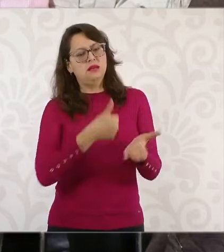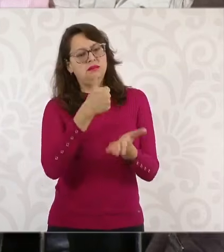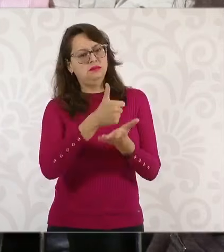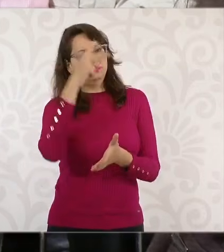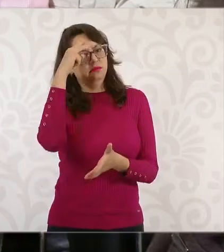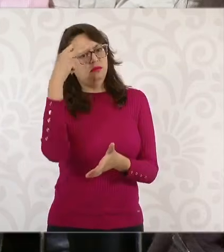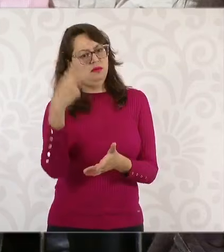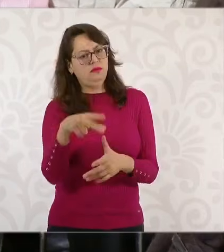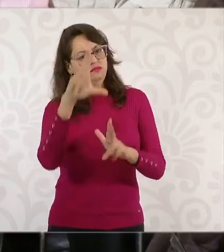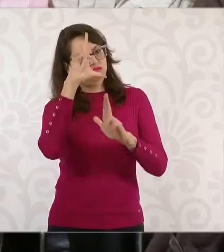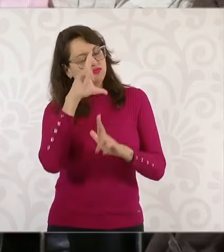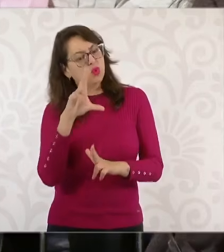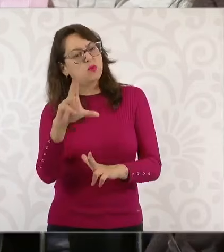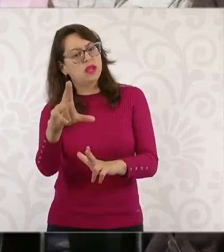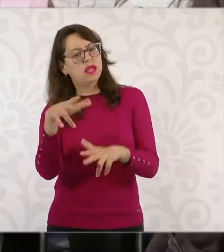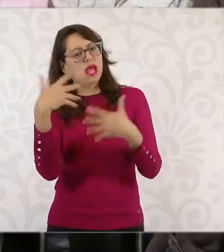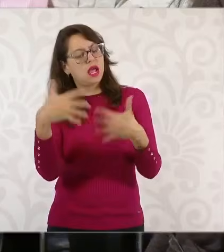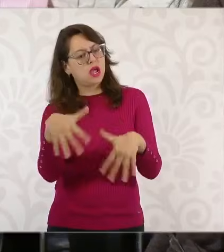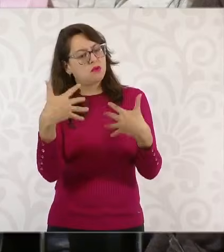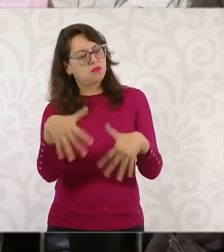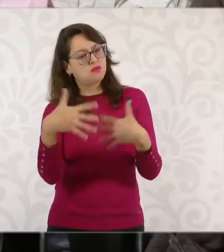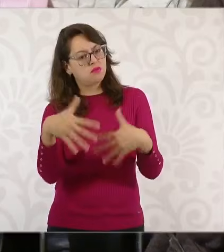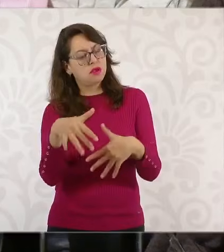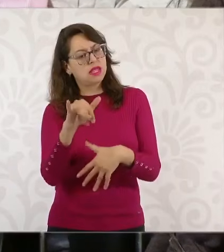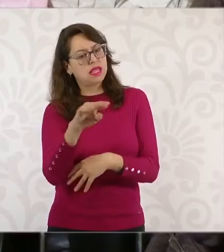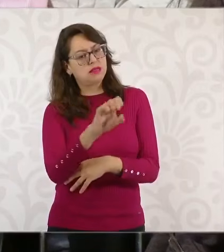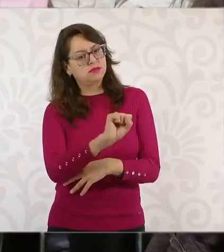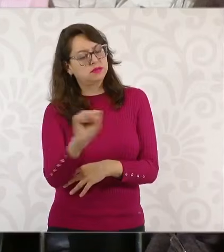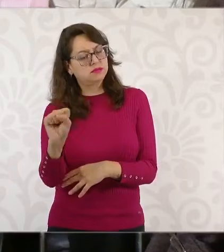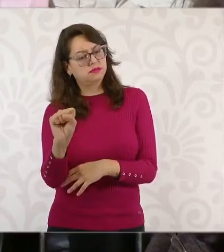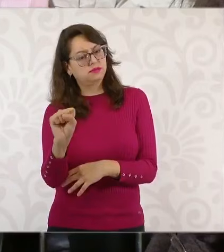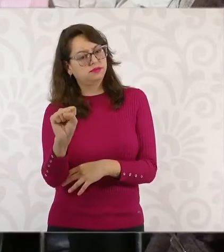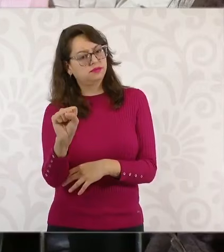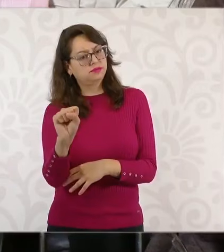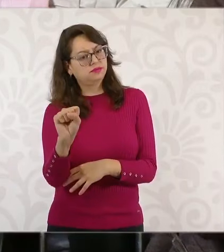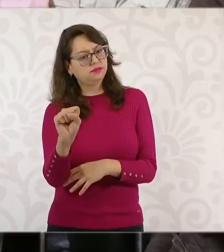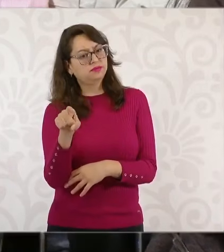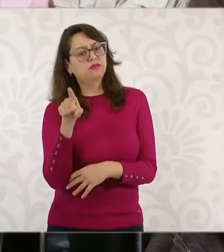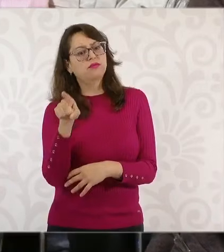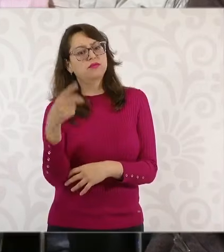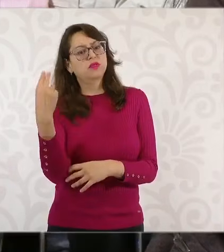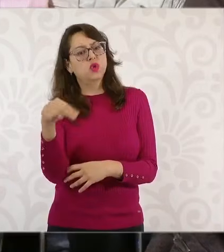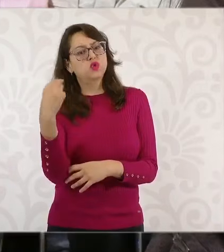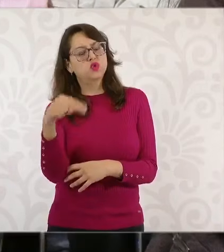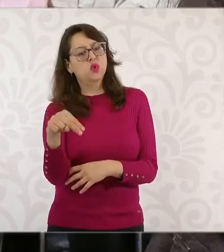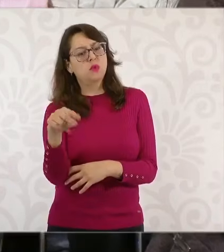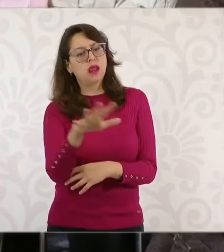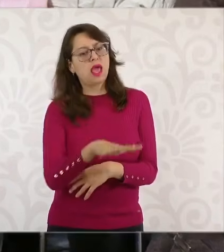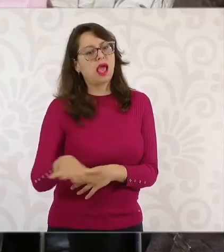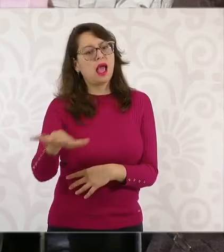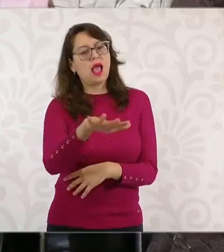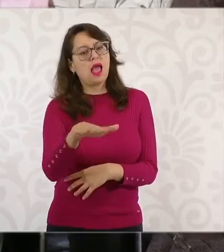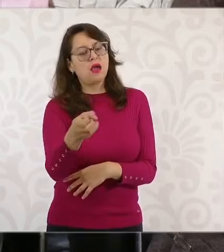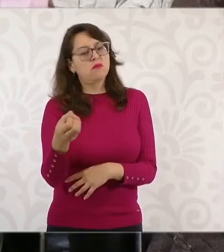un merecido homenaje del Gobierno de México a través del IMSS al ponerle su nombre a una área